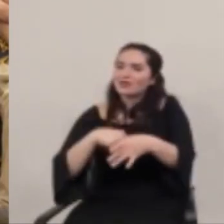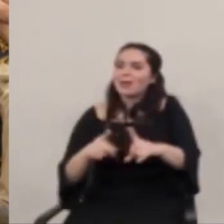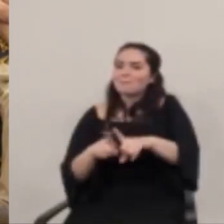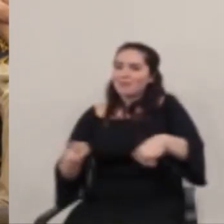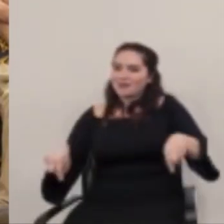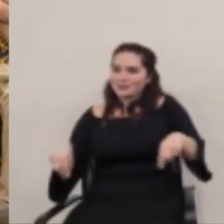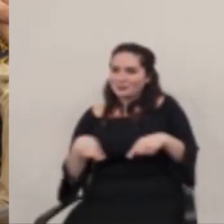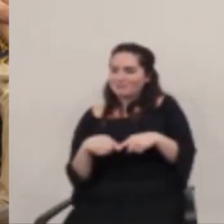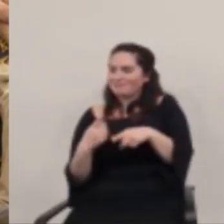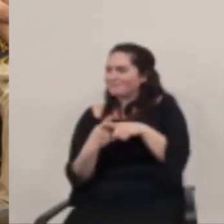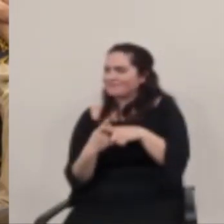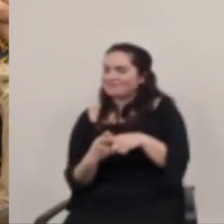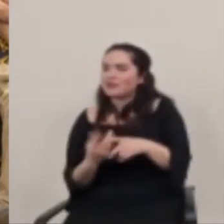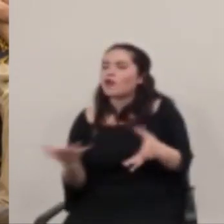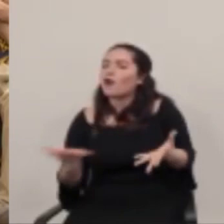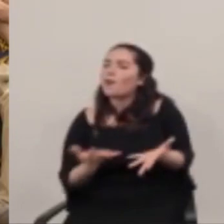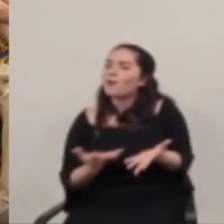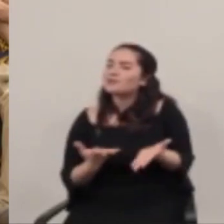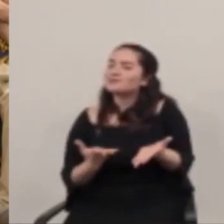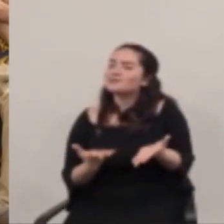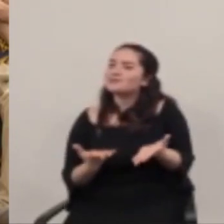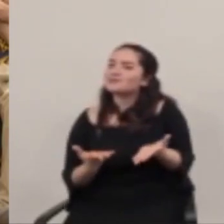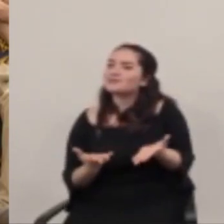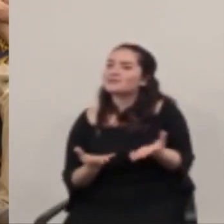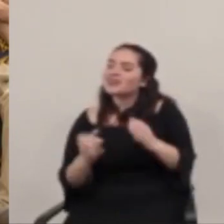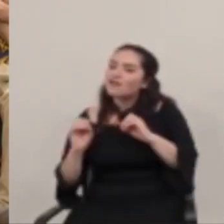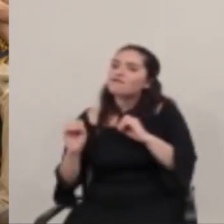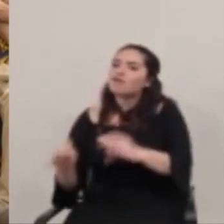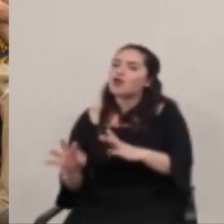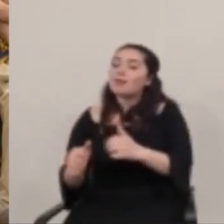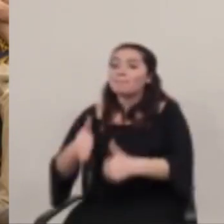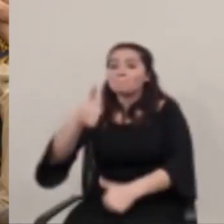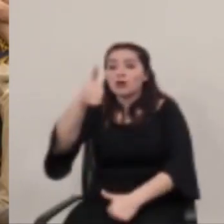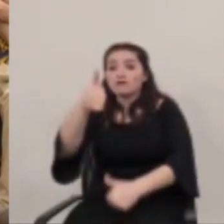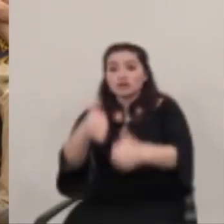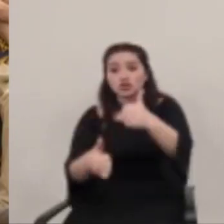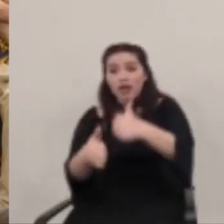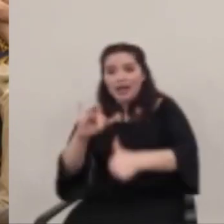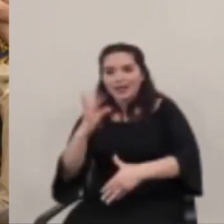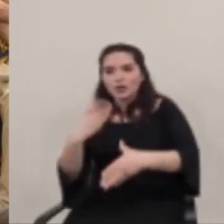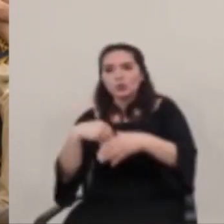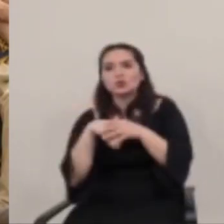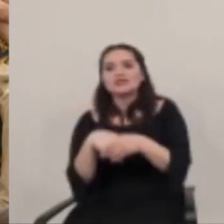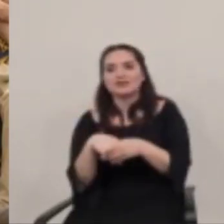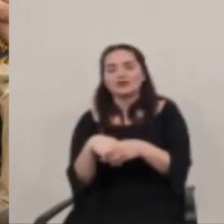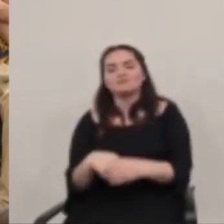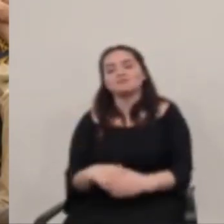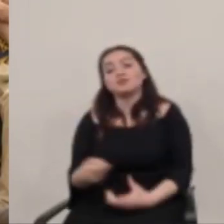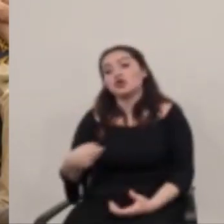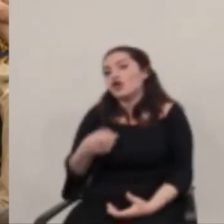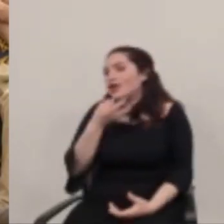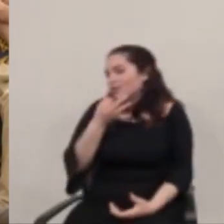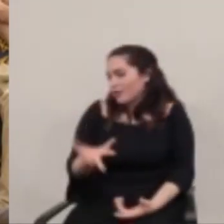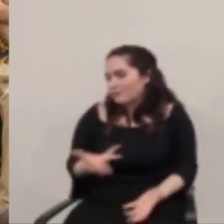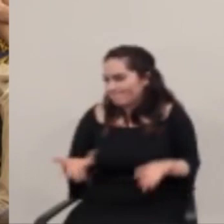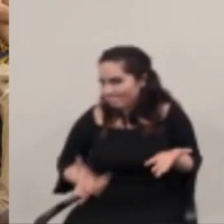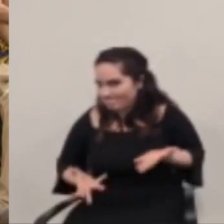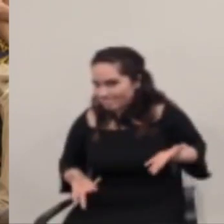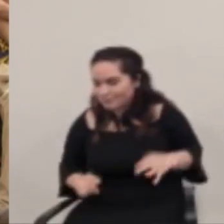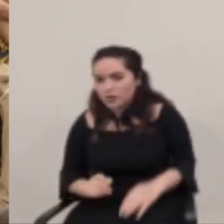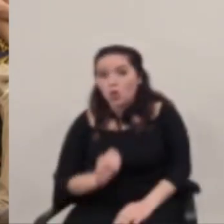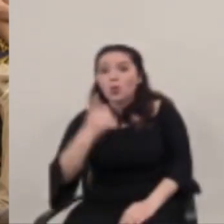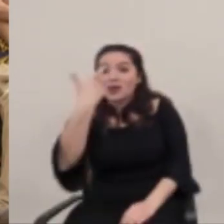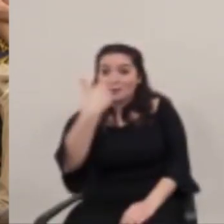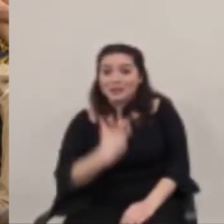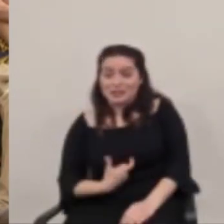pero ¿cómo se forma también a profesionales inclusivos? ¿En qué sentido lo digo? Alguien, no sé,